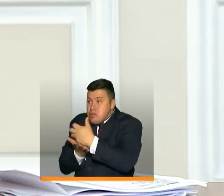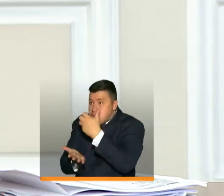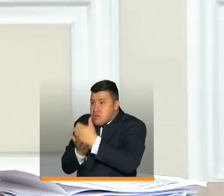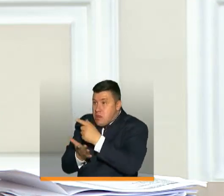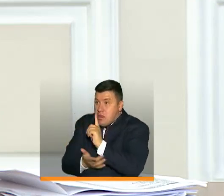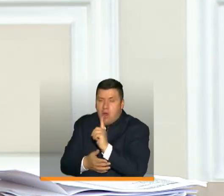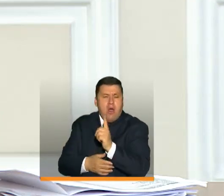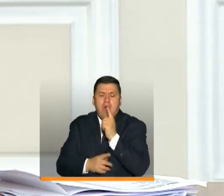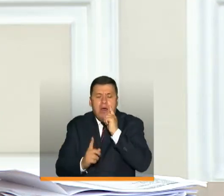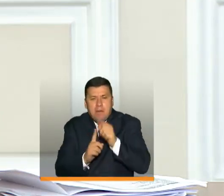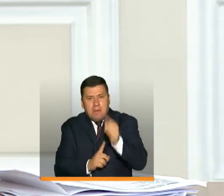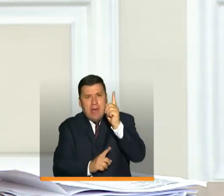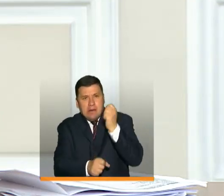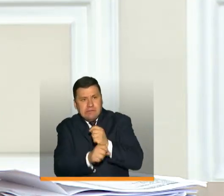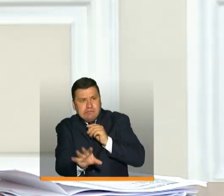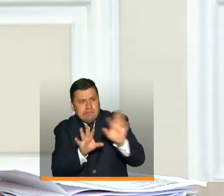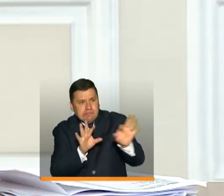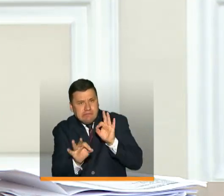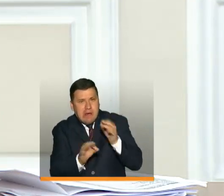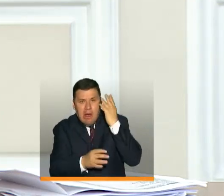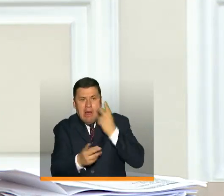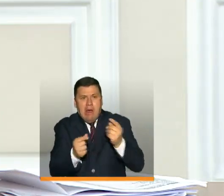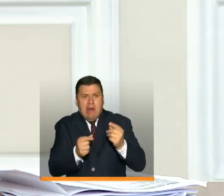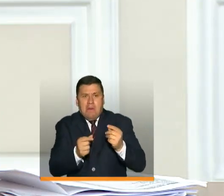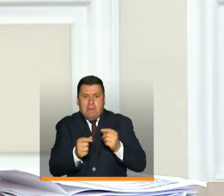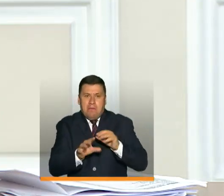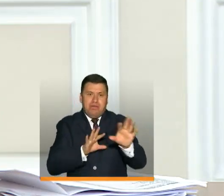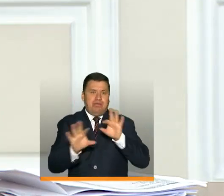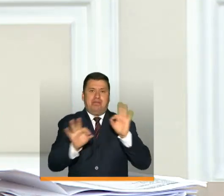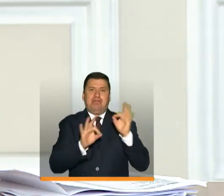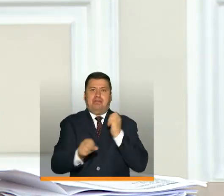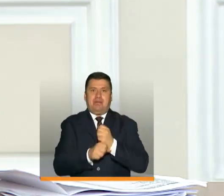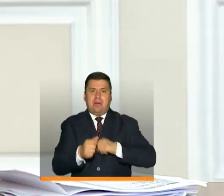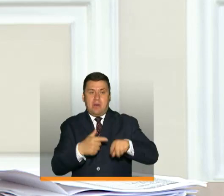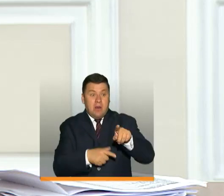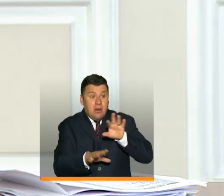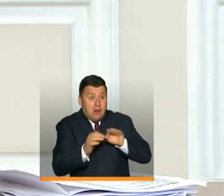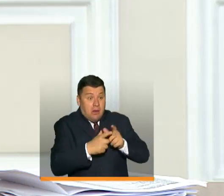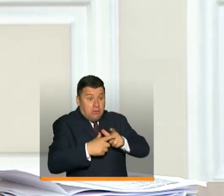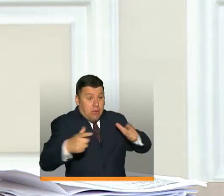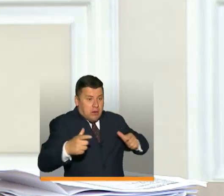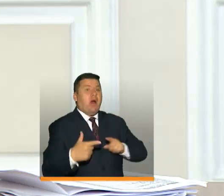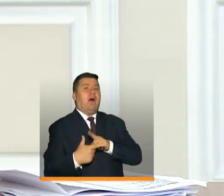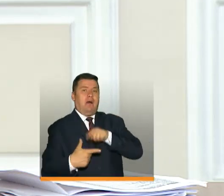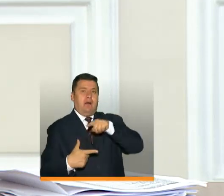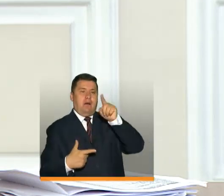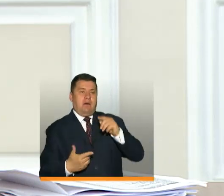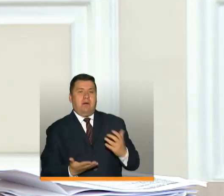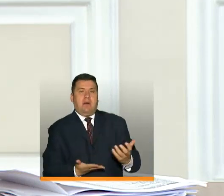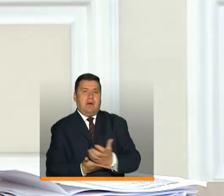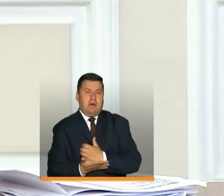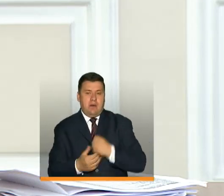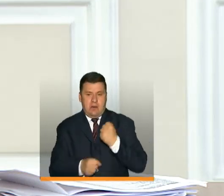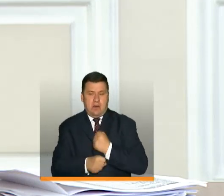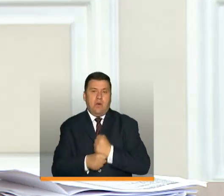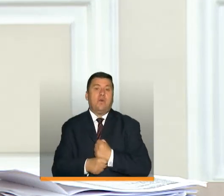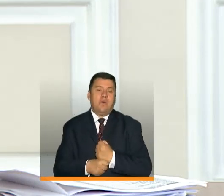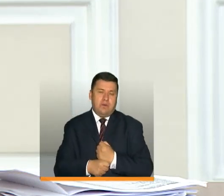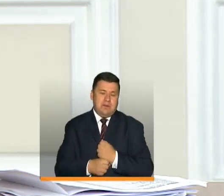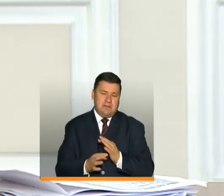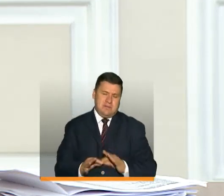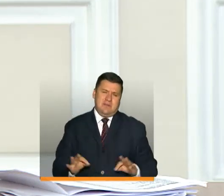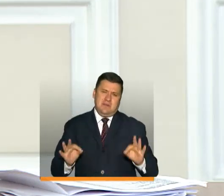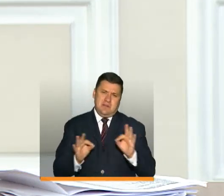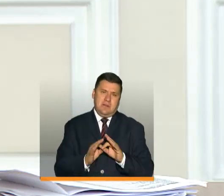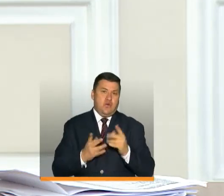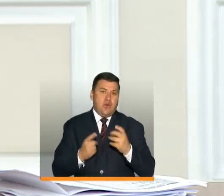se, sino que el crecimiento de la economía significa empleos. Y la recuperación de los empleos es evitar